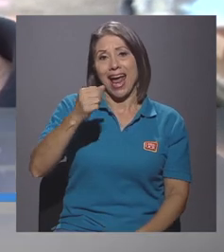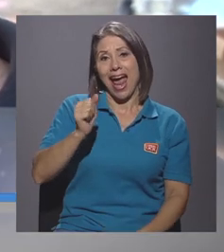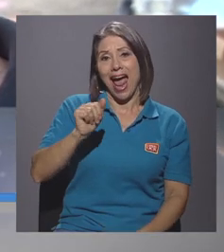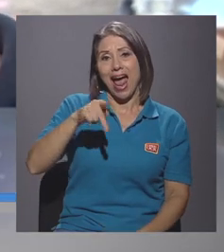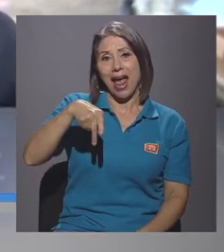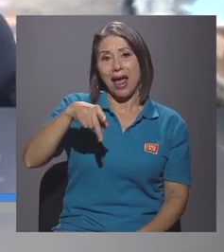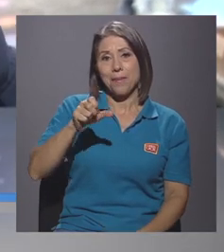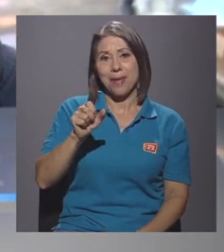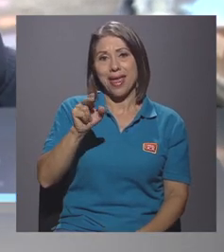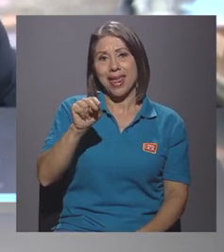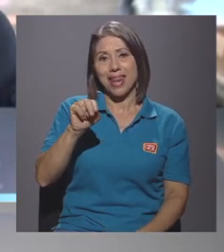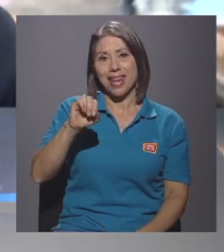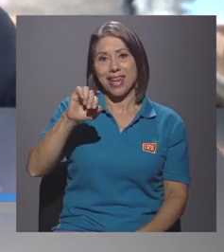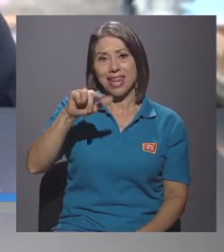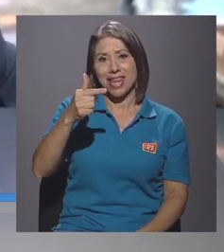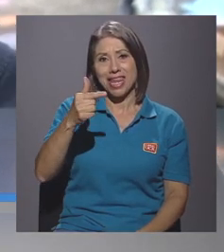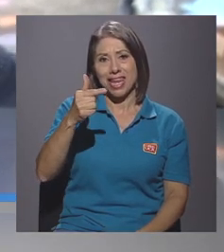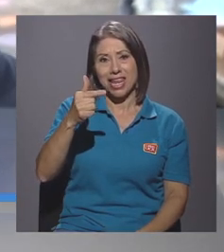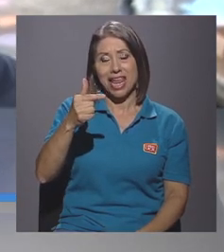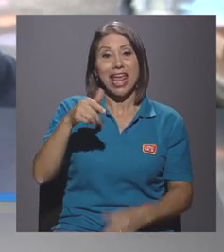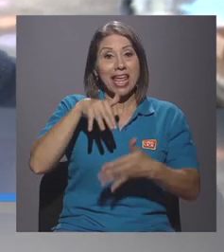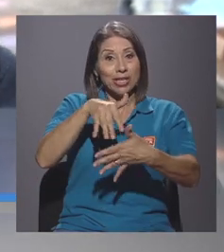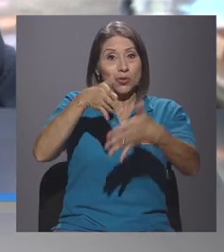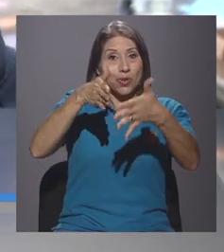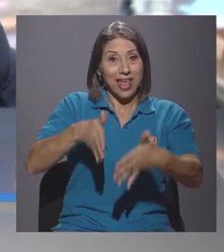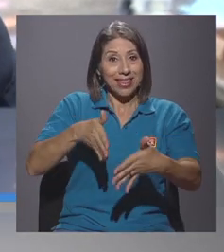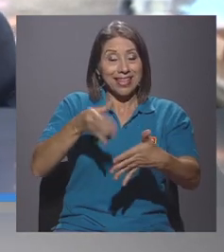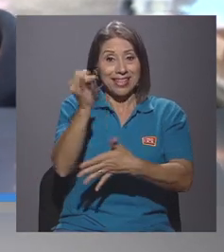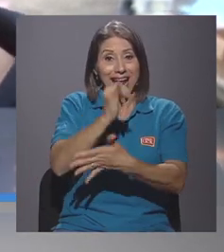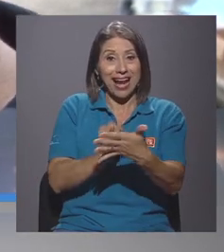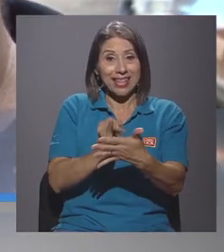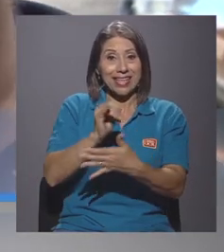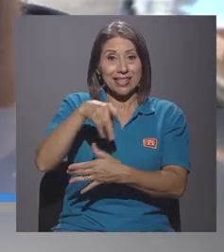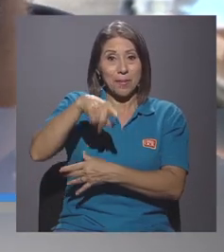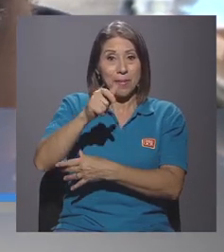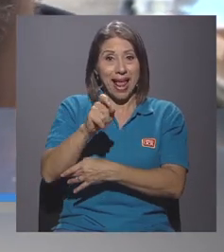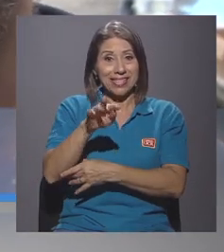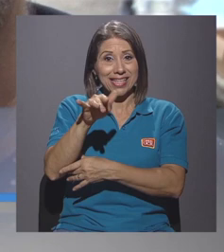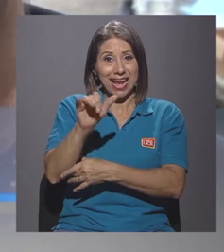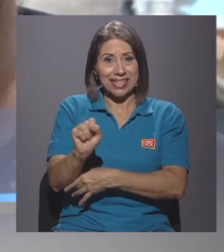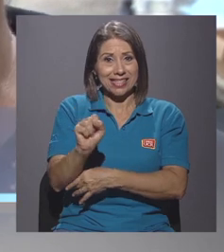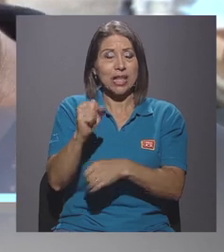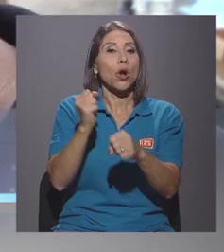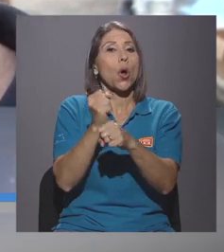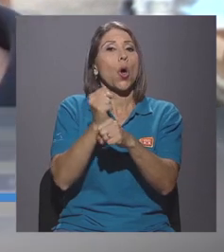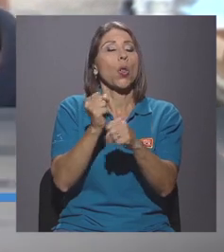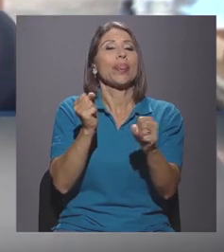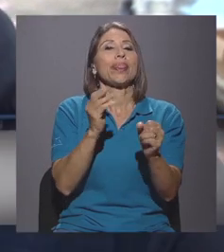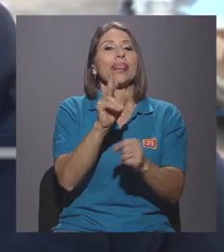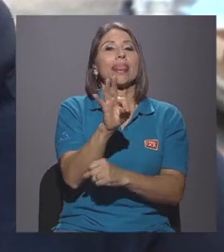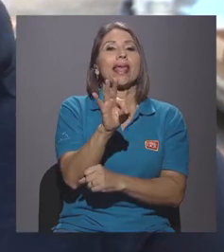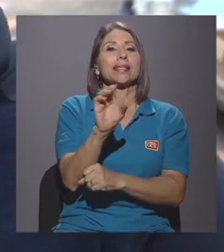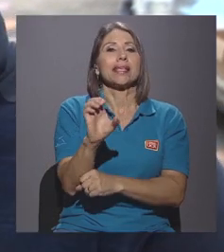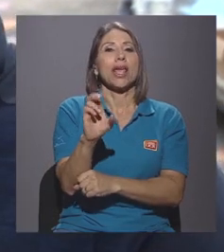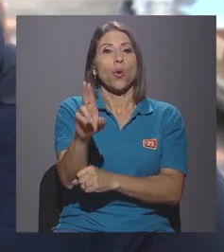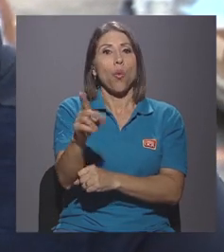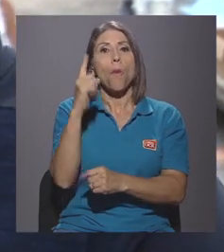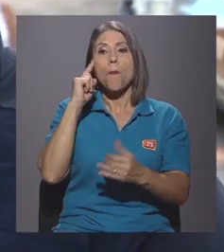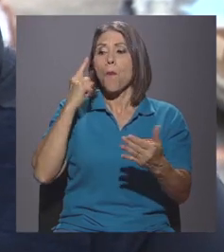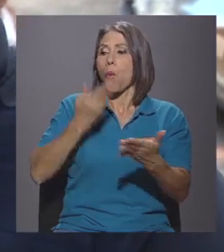los estudiantes de TCU de Artes Plásticas proponen toda esta configuración